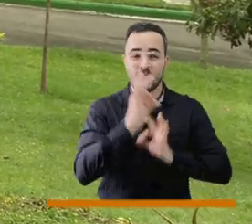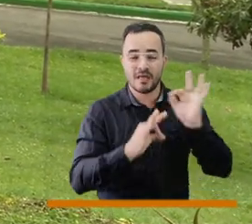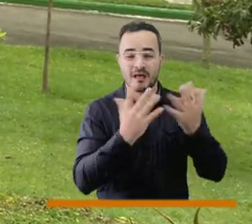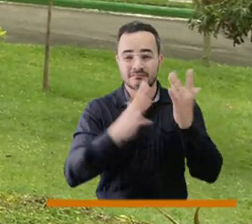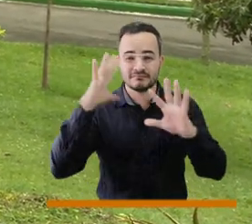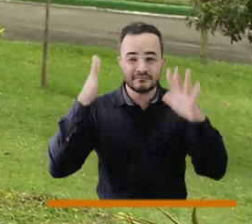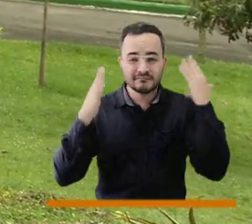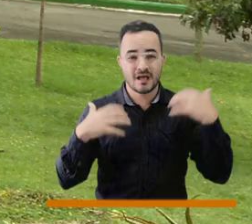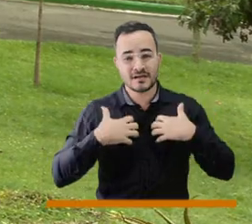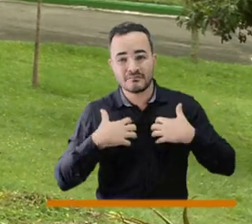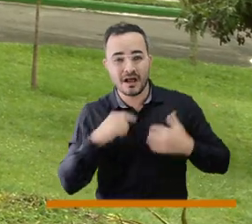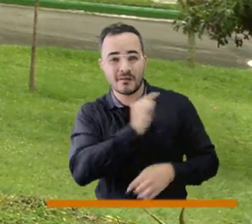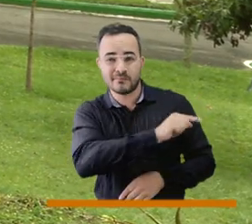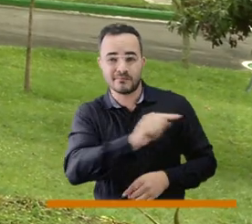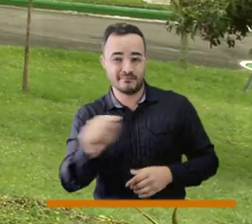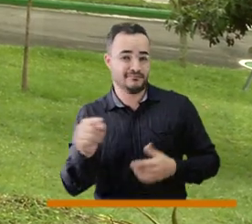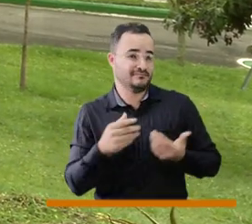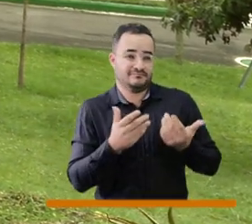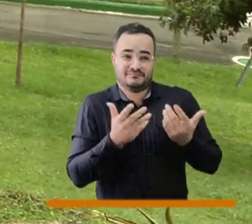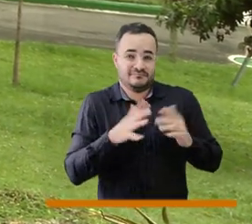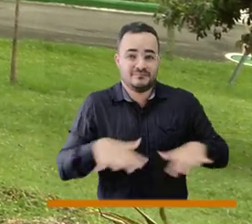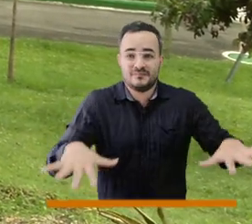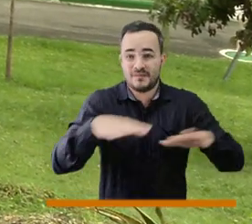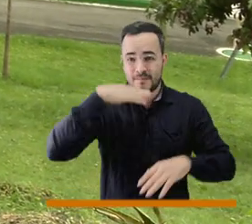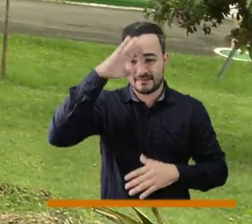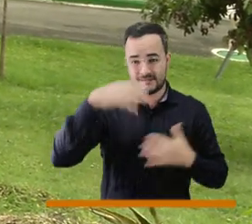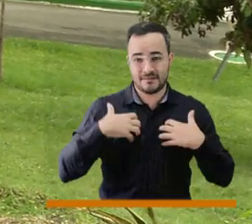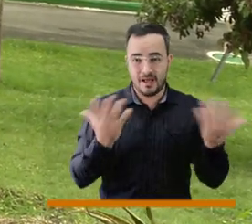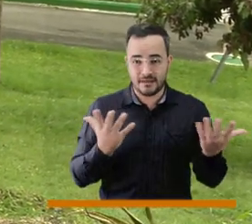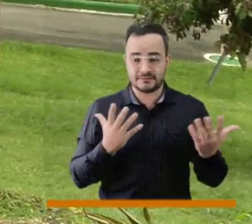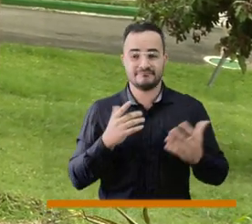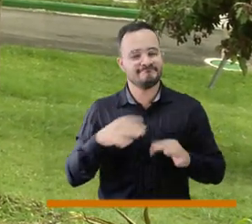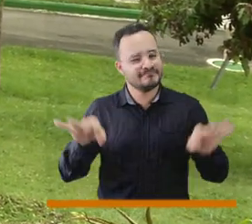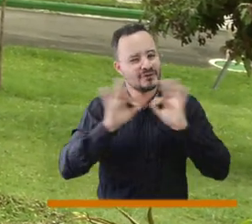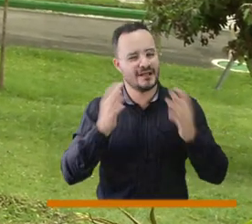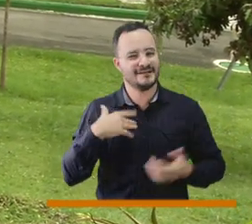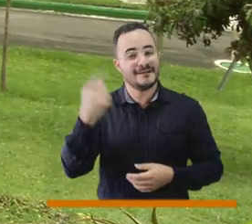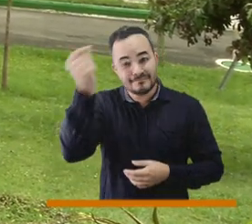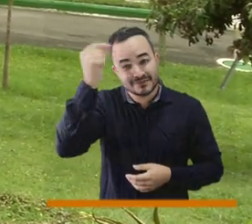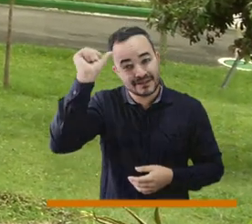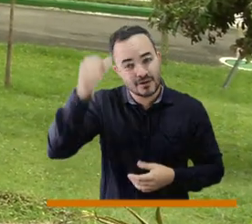como ciudadanos debemos de cuidar la fauna silvestre y velar por el bienestar de